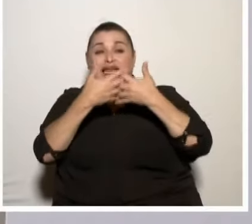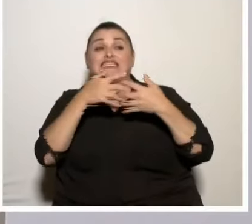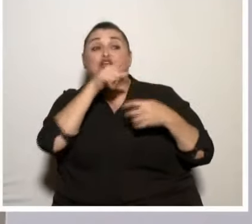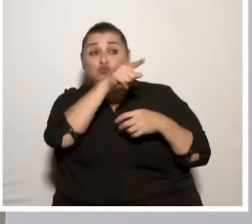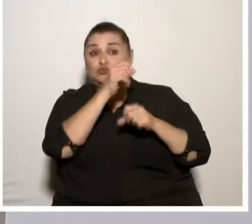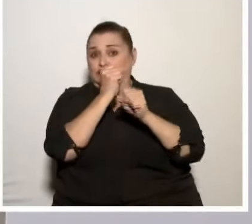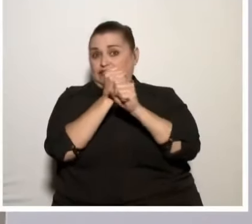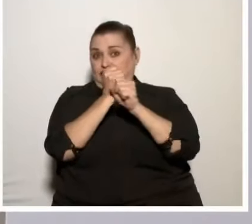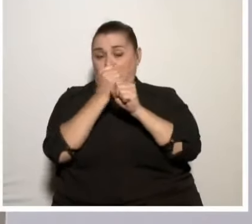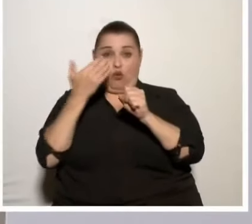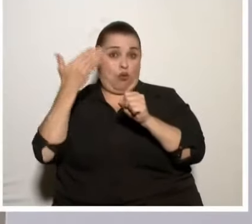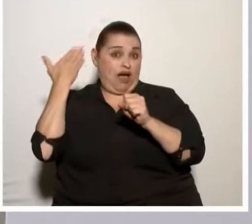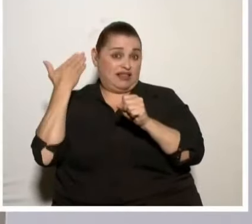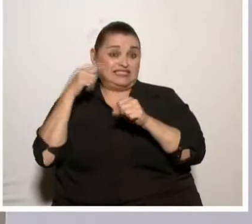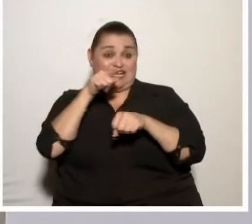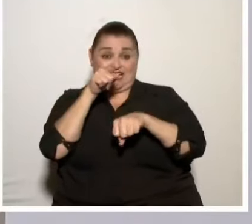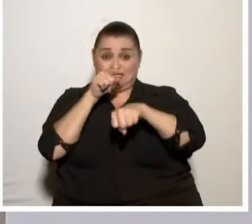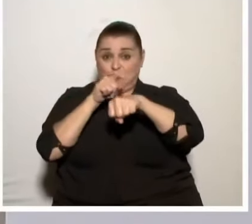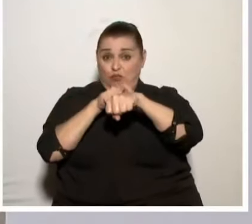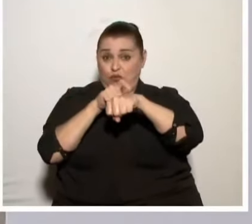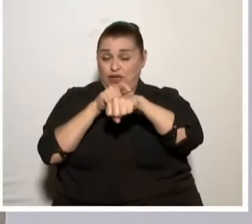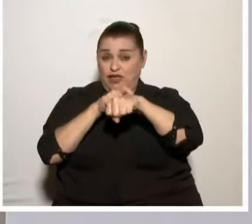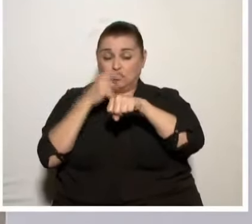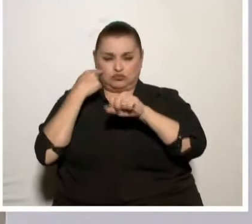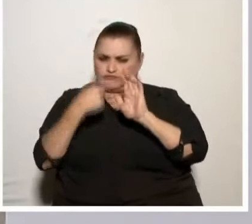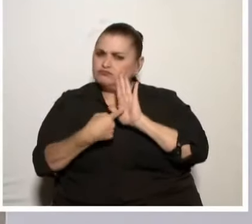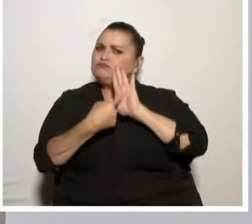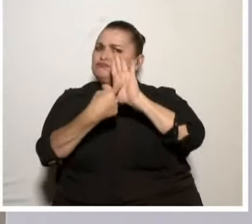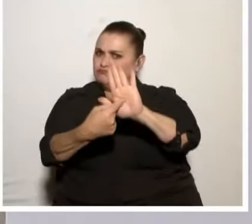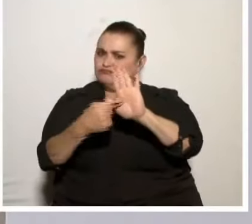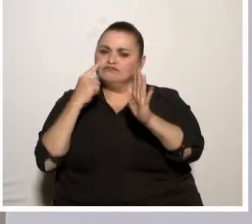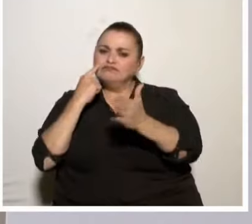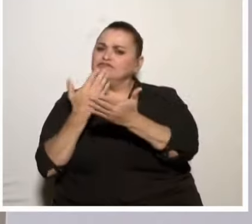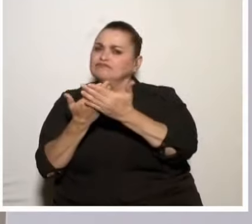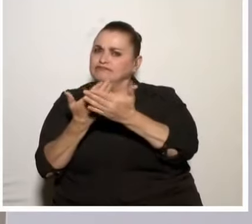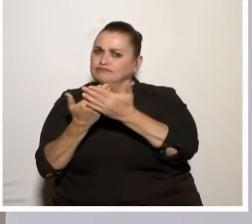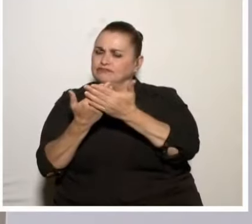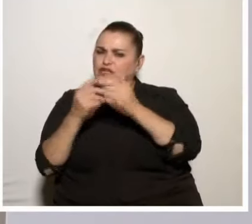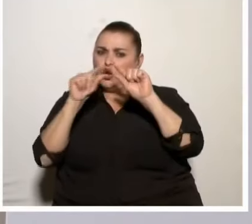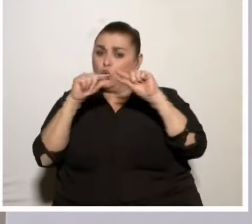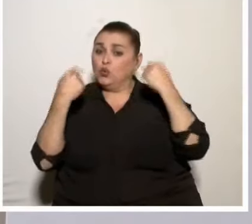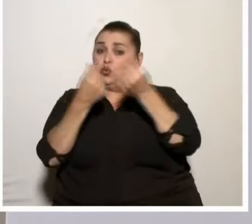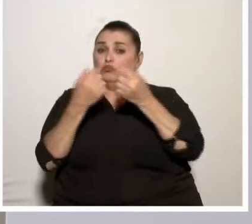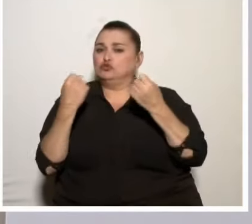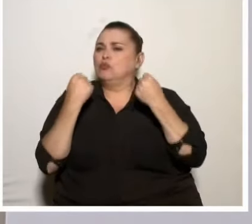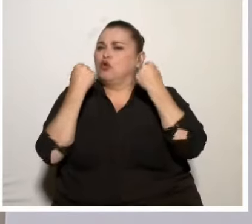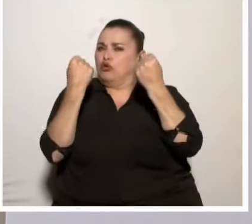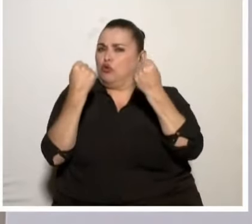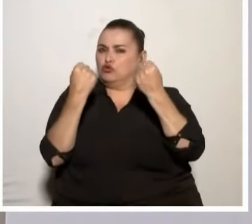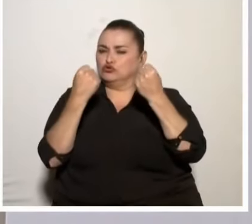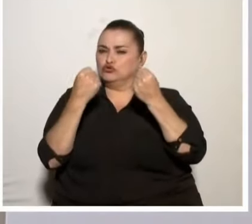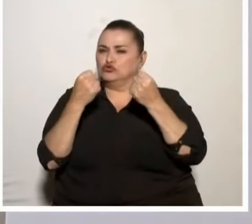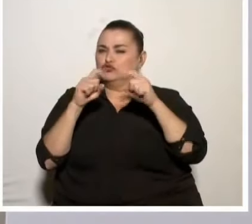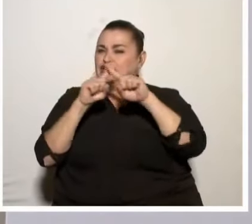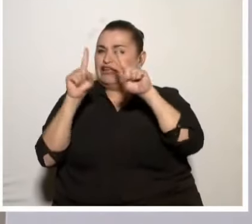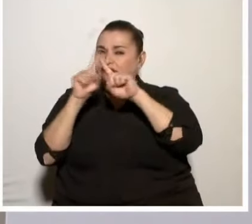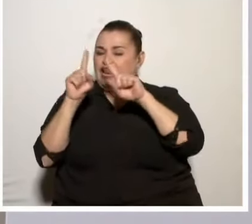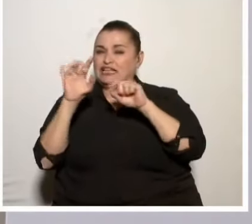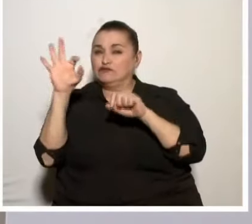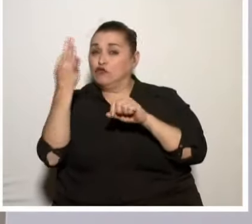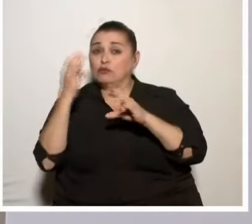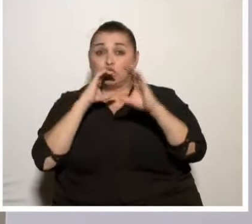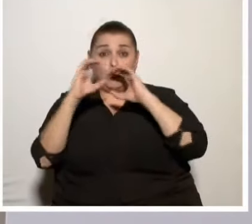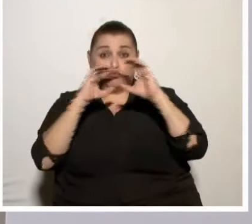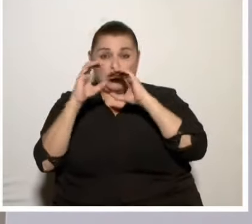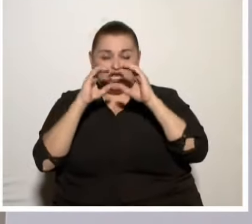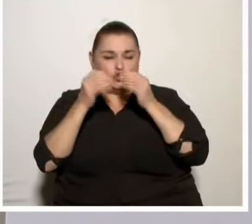usted laboró, y en ese momento se evidenció que grupos poderosos económicos de medios de comunicación de este país